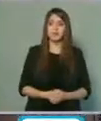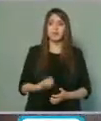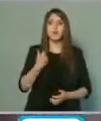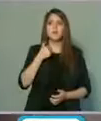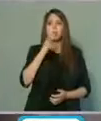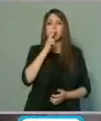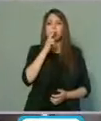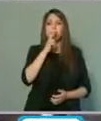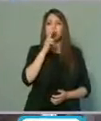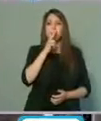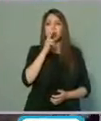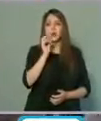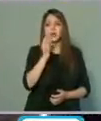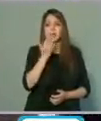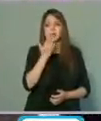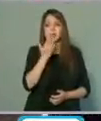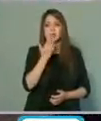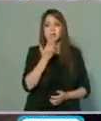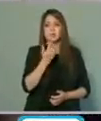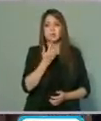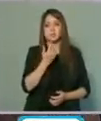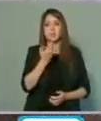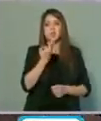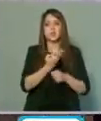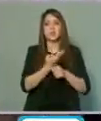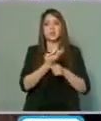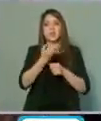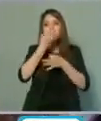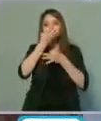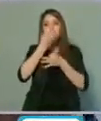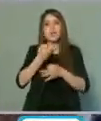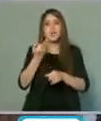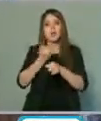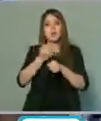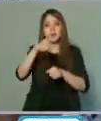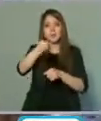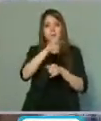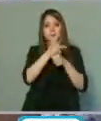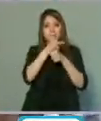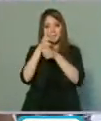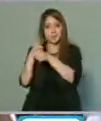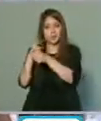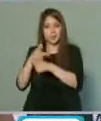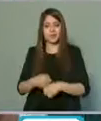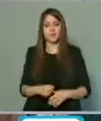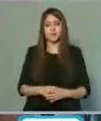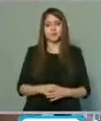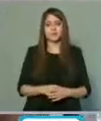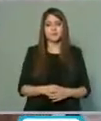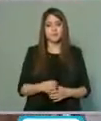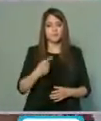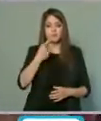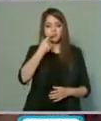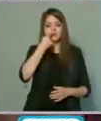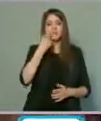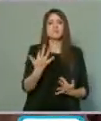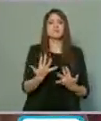soplo. Ya se me antojó, miren nada más, tío Alberto. Qué rico. Y